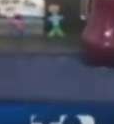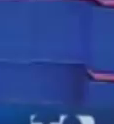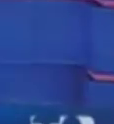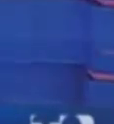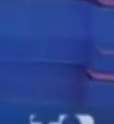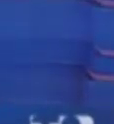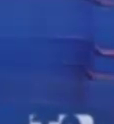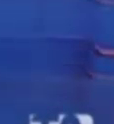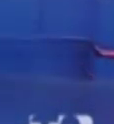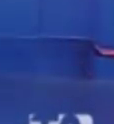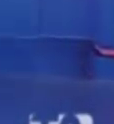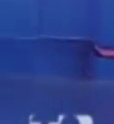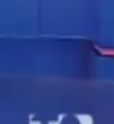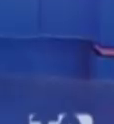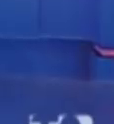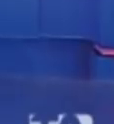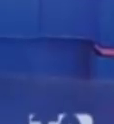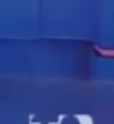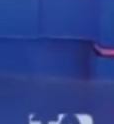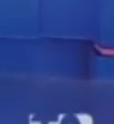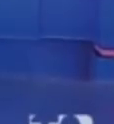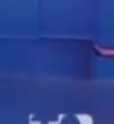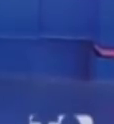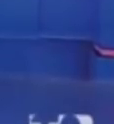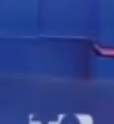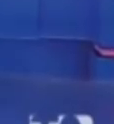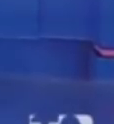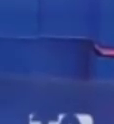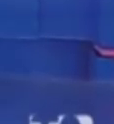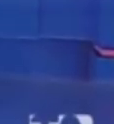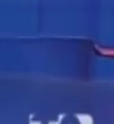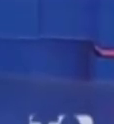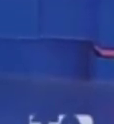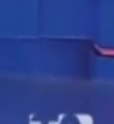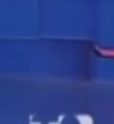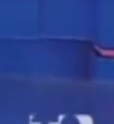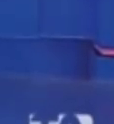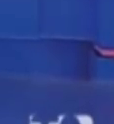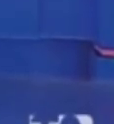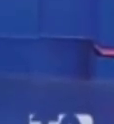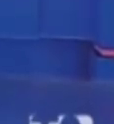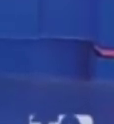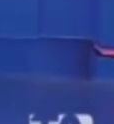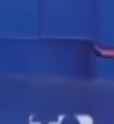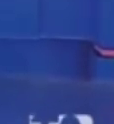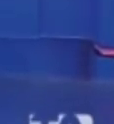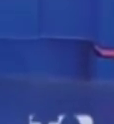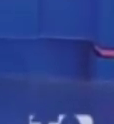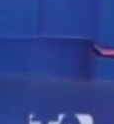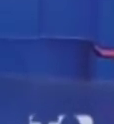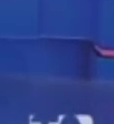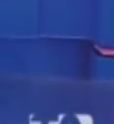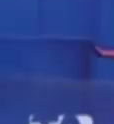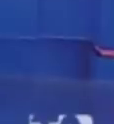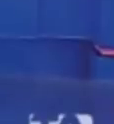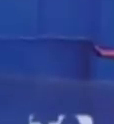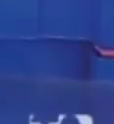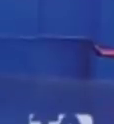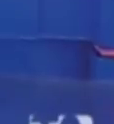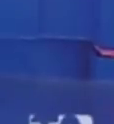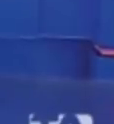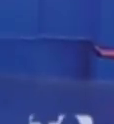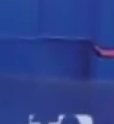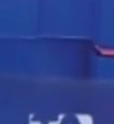le vamos a escuchar. Amigos, iniciamos con la información contándoles. La policía detuvo un cargamento de más de una tonelada de droga en mar